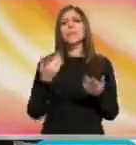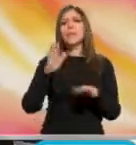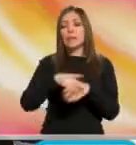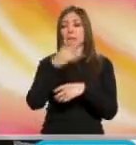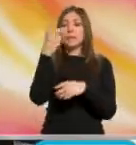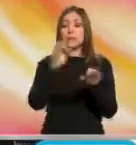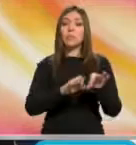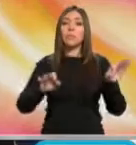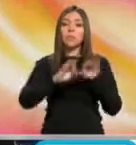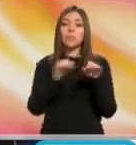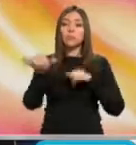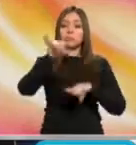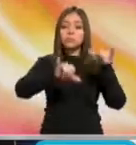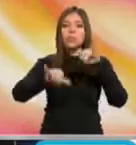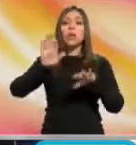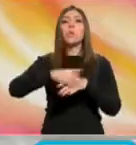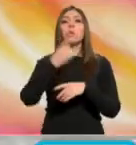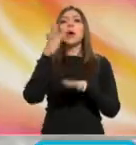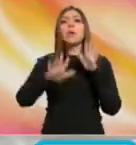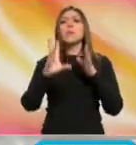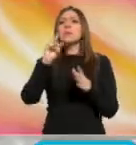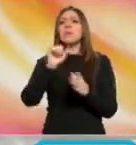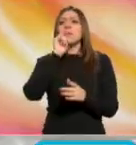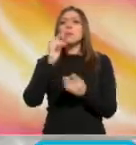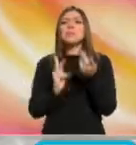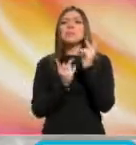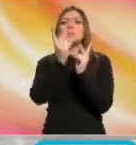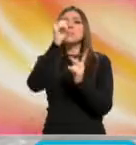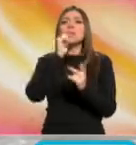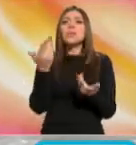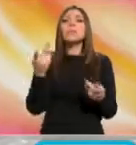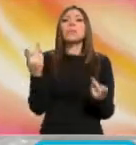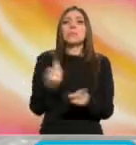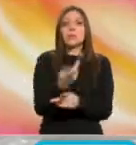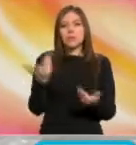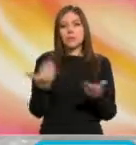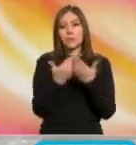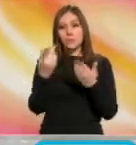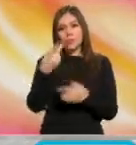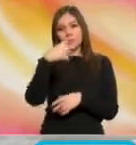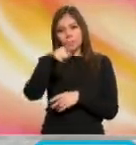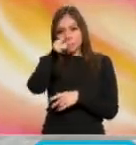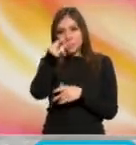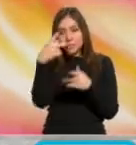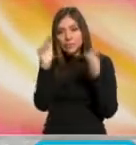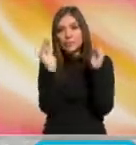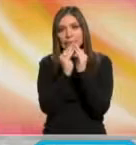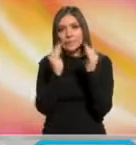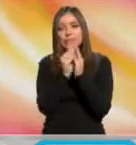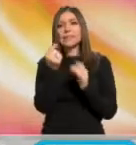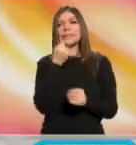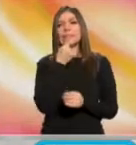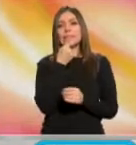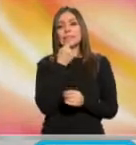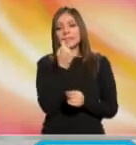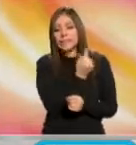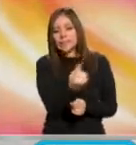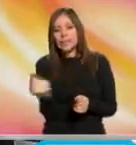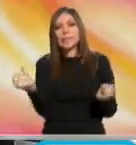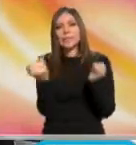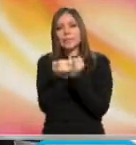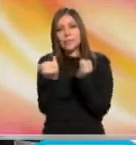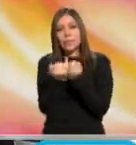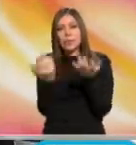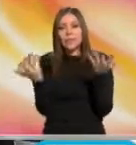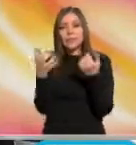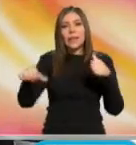pasó. Exacto, entonces le echamos otro poquito de agua a esto. Oye, hay que Para que invitar a nos los quede niños en húmedo. la casa. Claro que sí. Esta es una a llevar actividad este familiar. proceso. Es una actividad